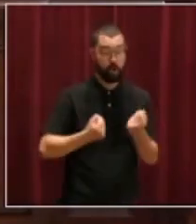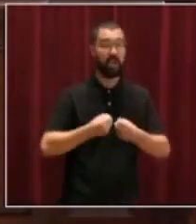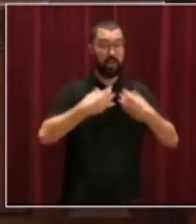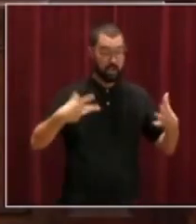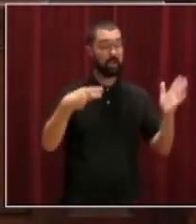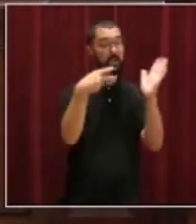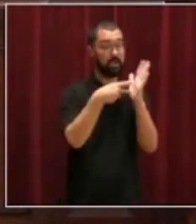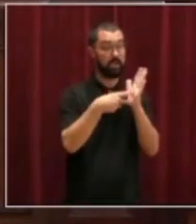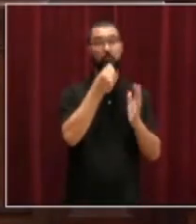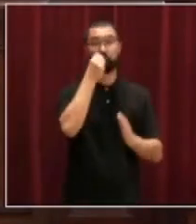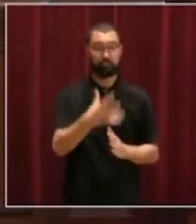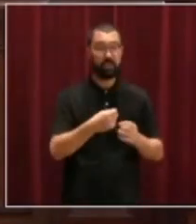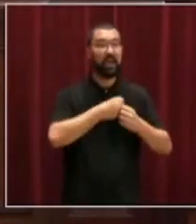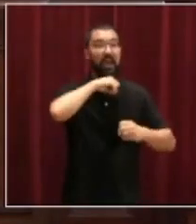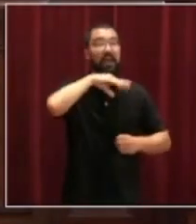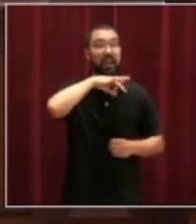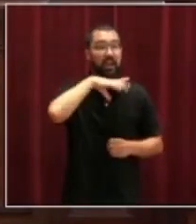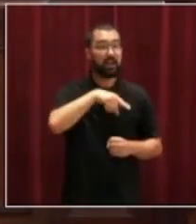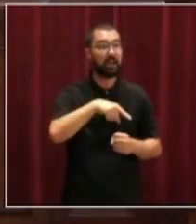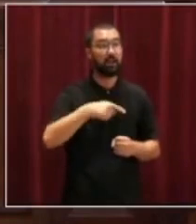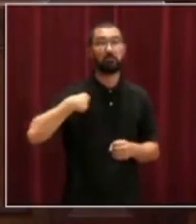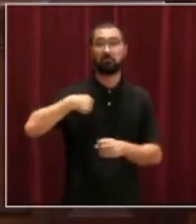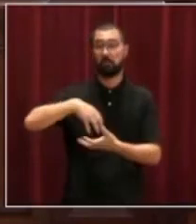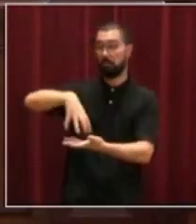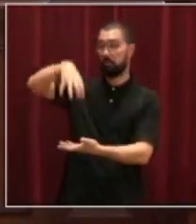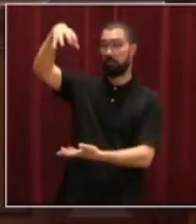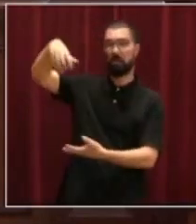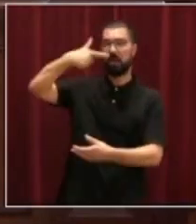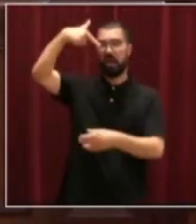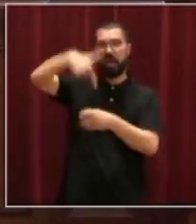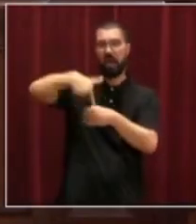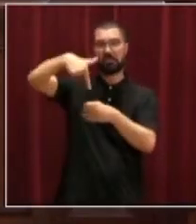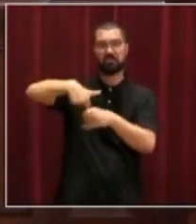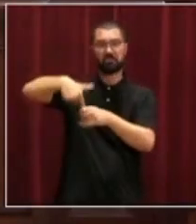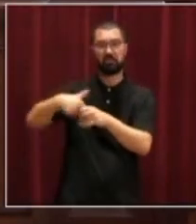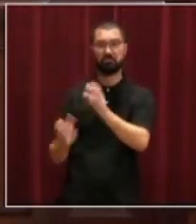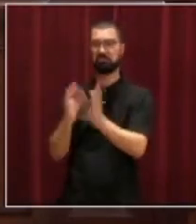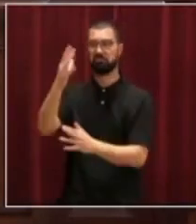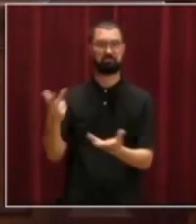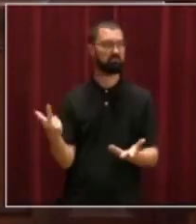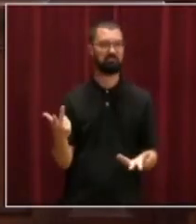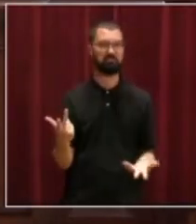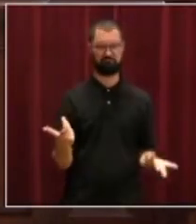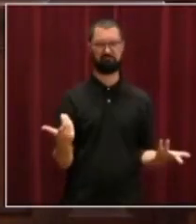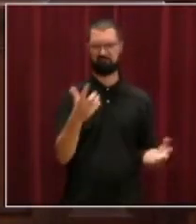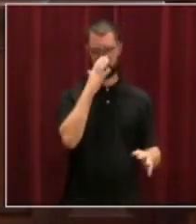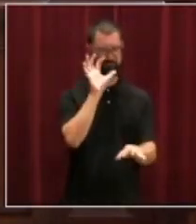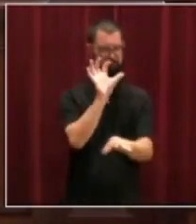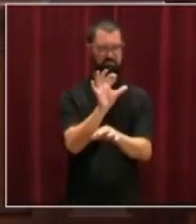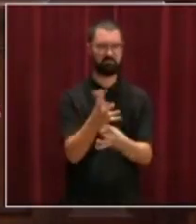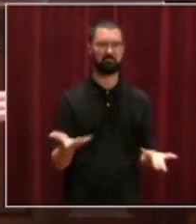carguen sus baterías con una energía producida por una central que quema gasoil pero están ustedes de broma